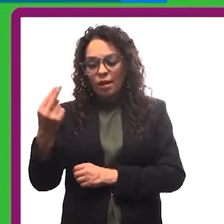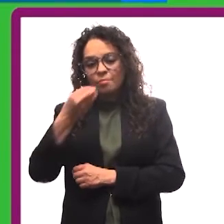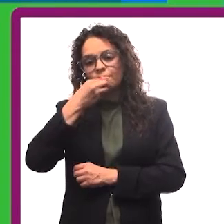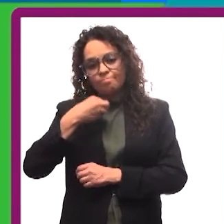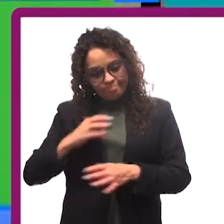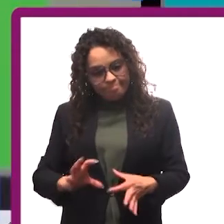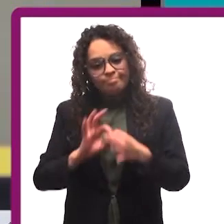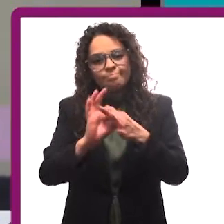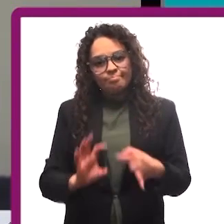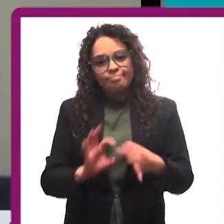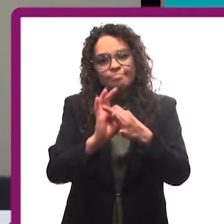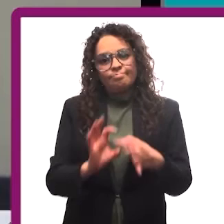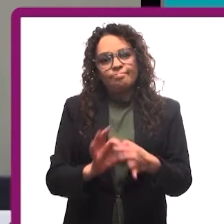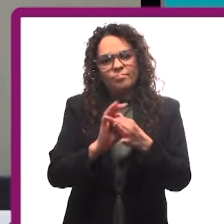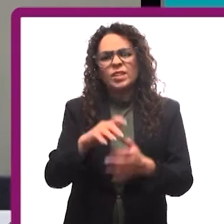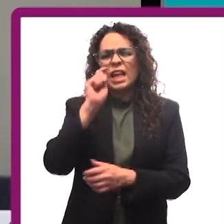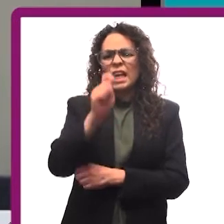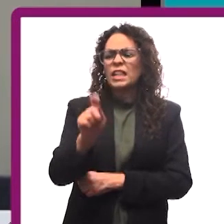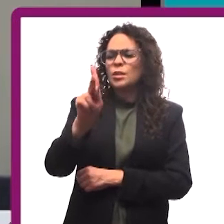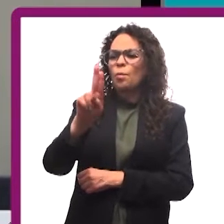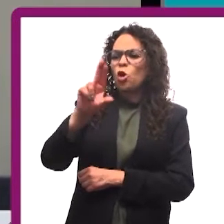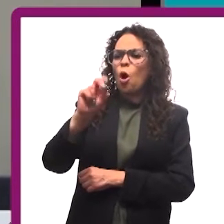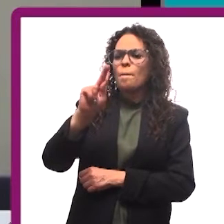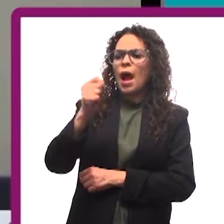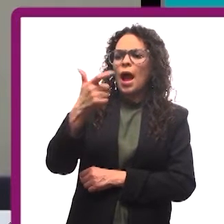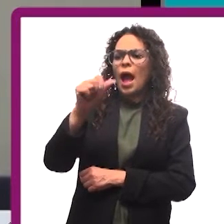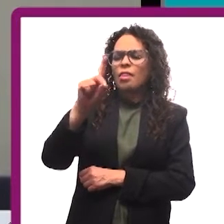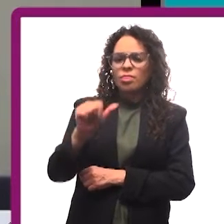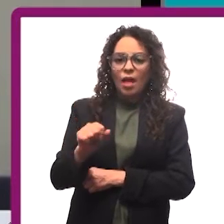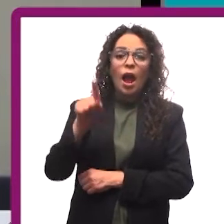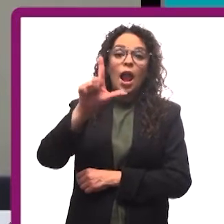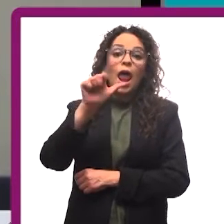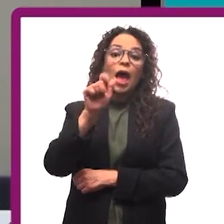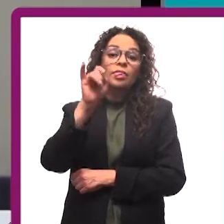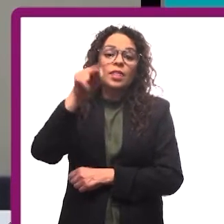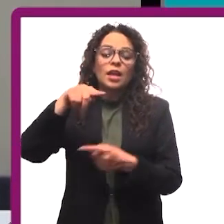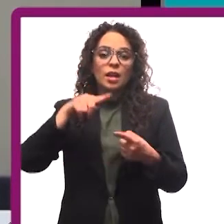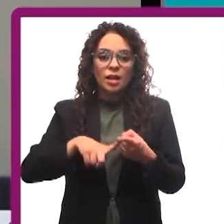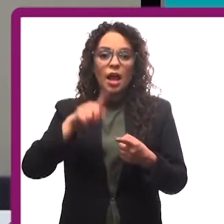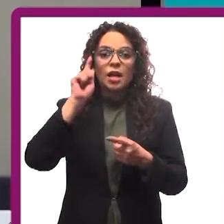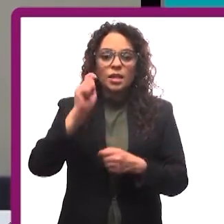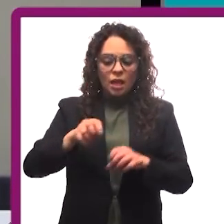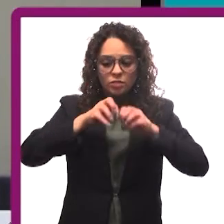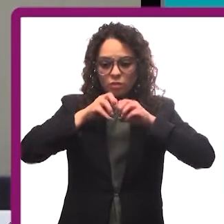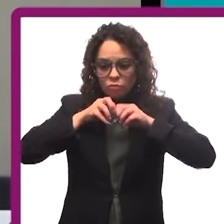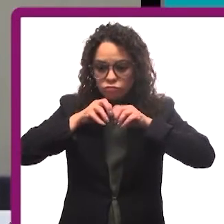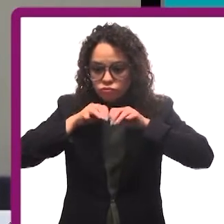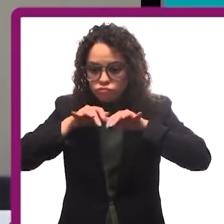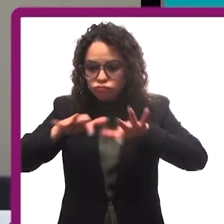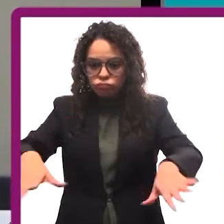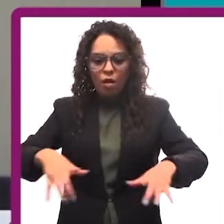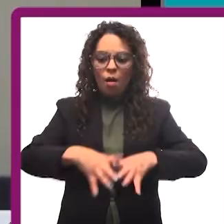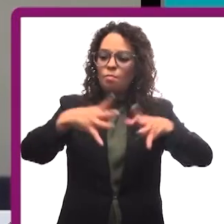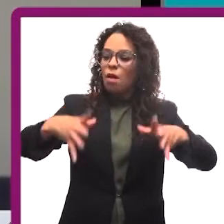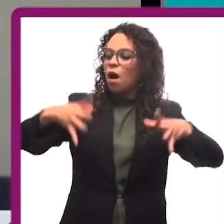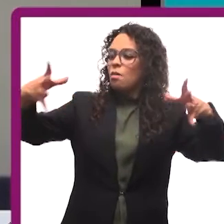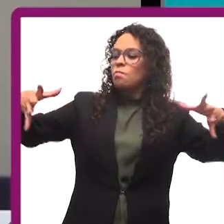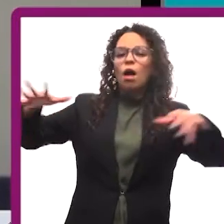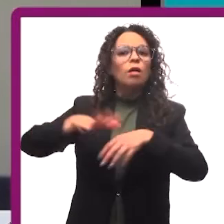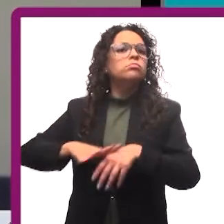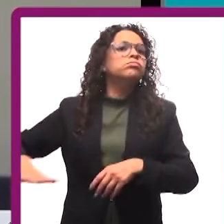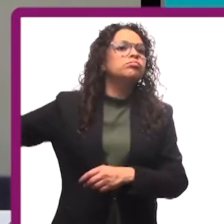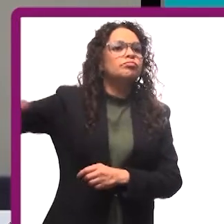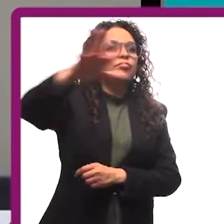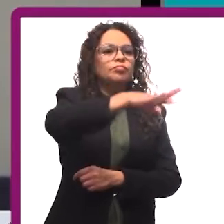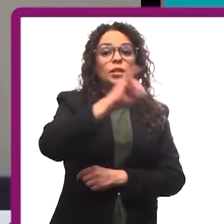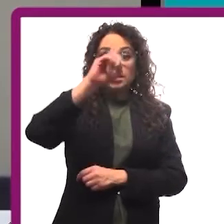El término de propaganda proviene del latín y significa difundir, extender o propagar. Y si bien es cierto que hay